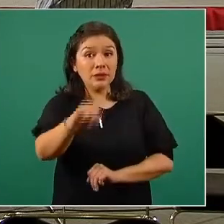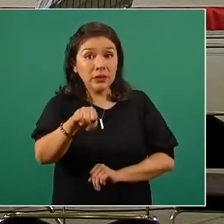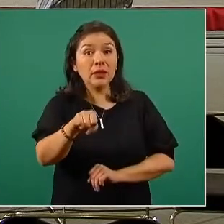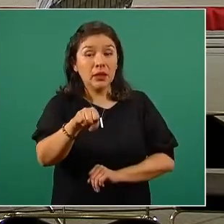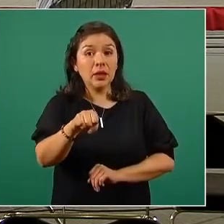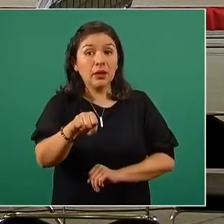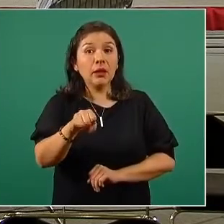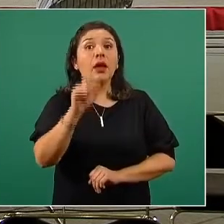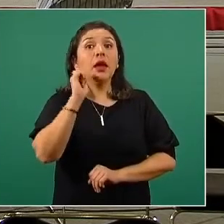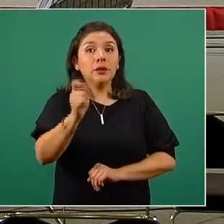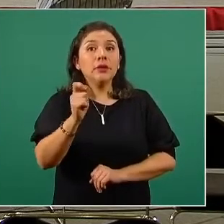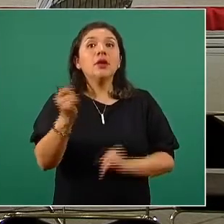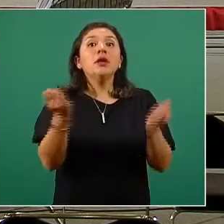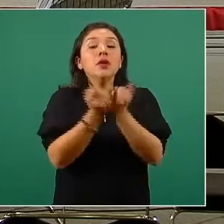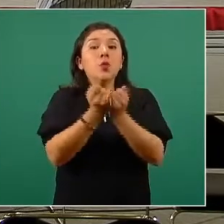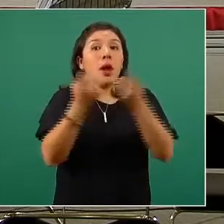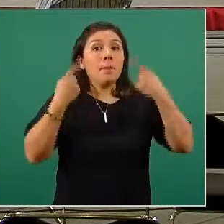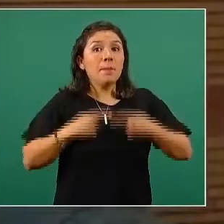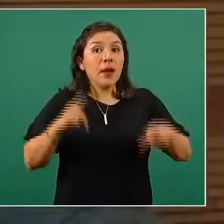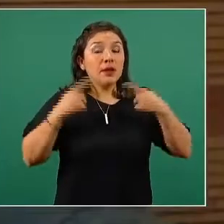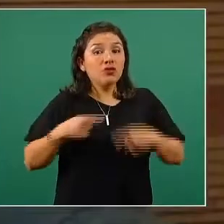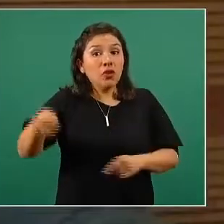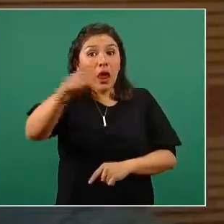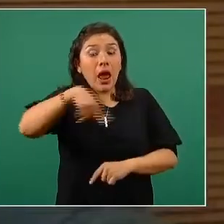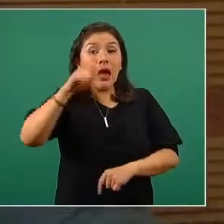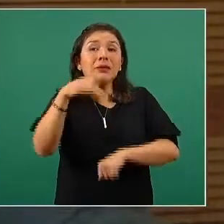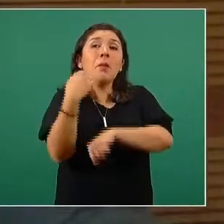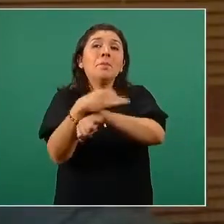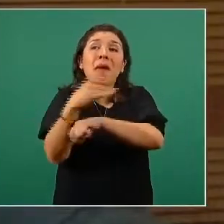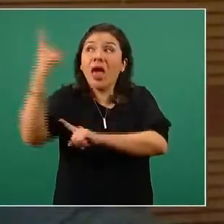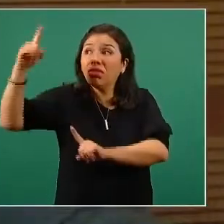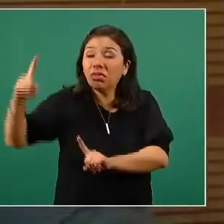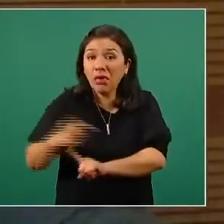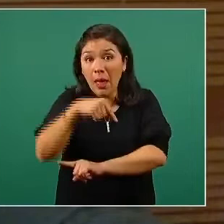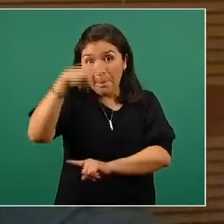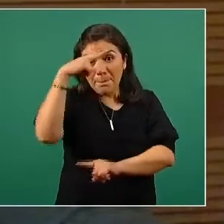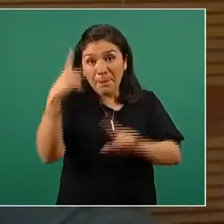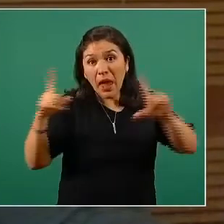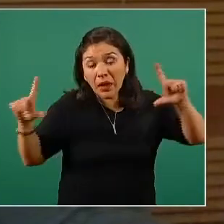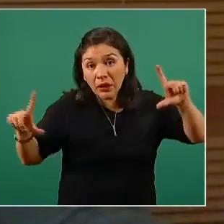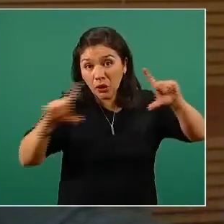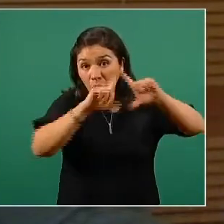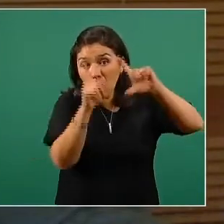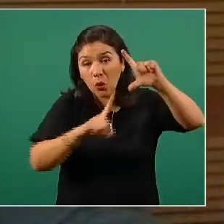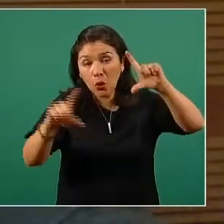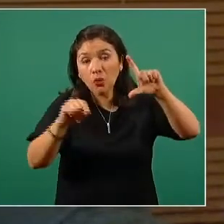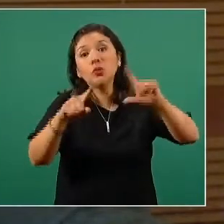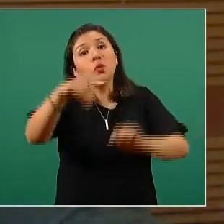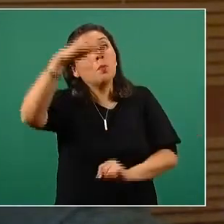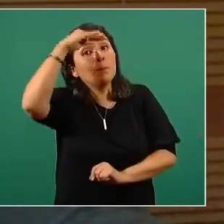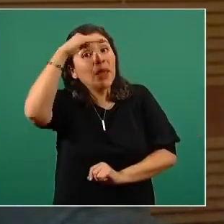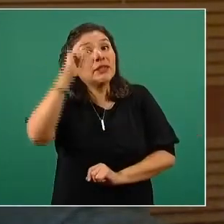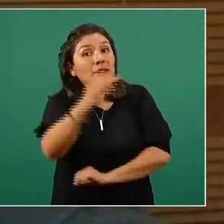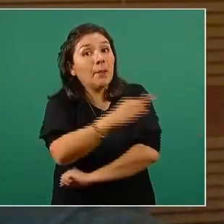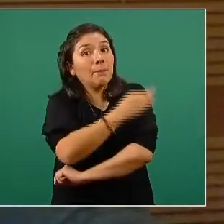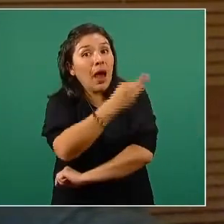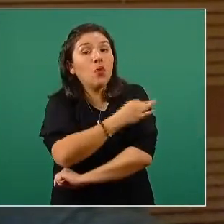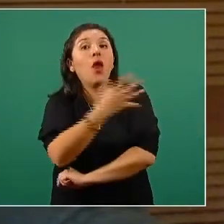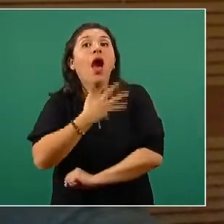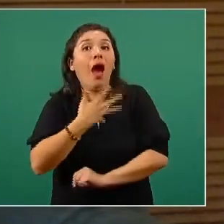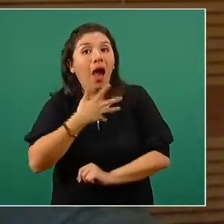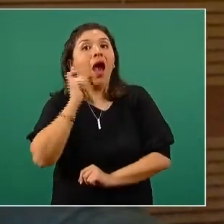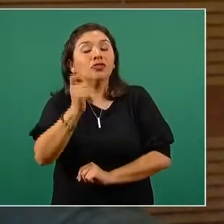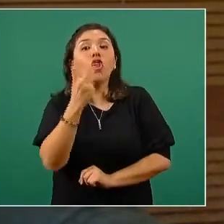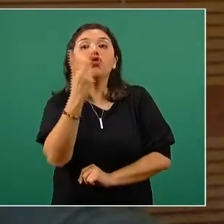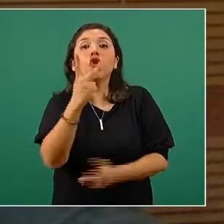que es importante es que también para las personas que estén de paso, que consideren que la vacunación tiene un esquema